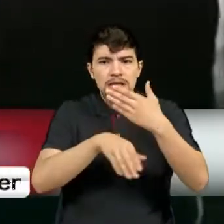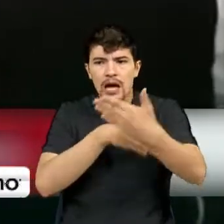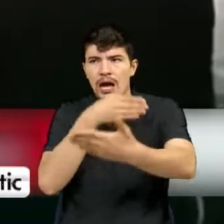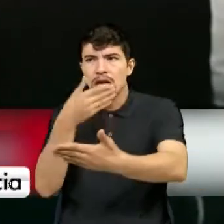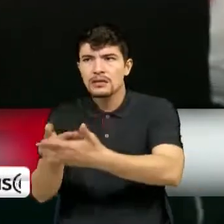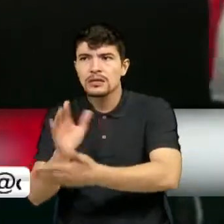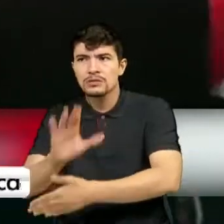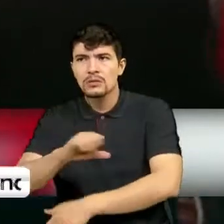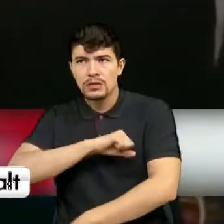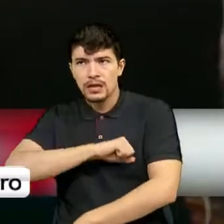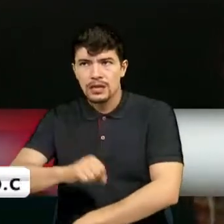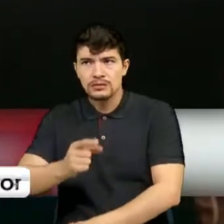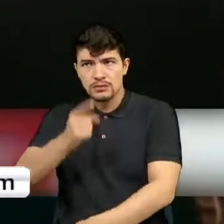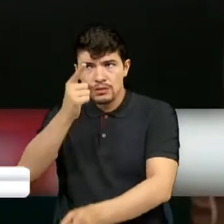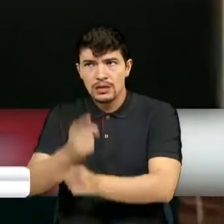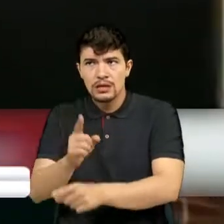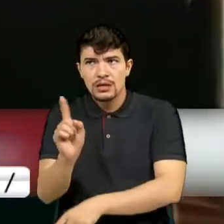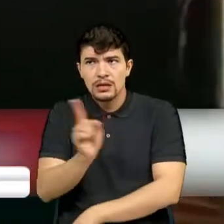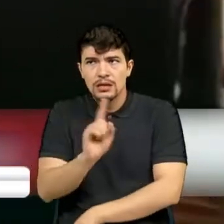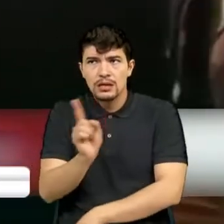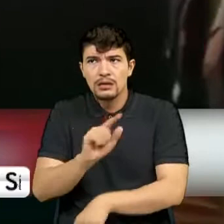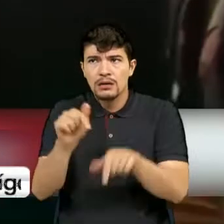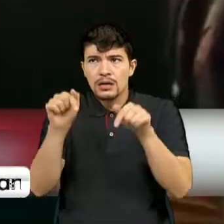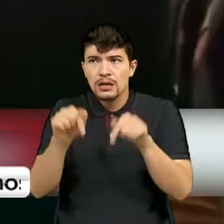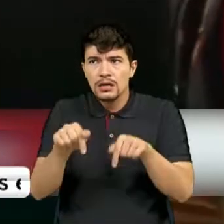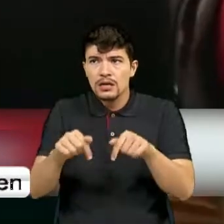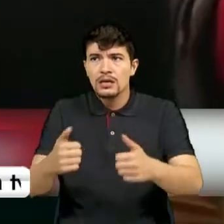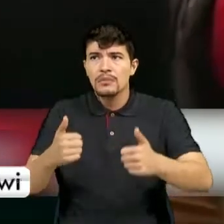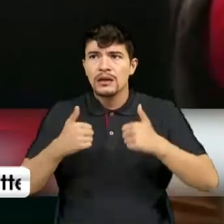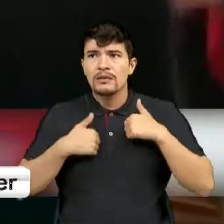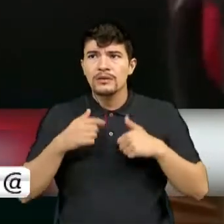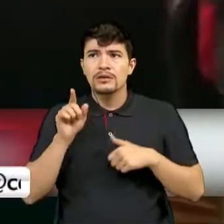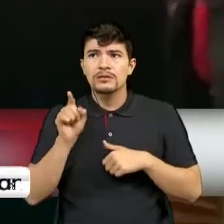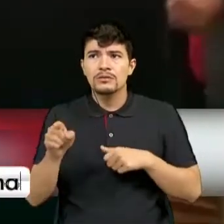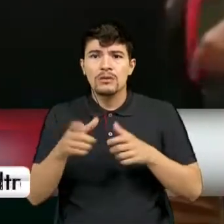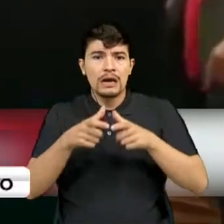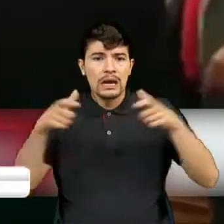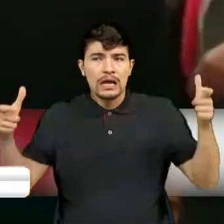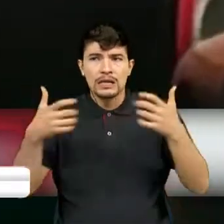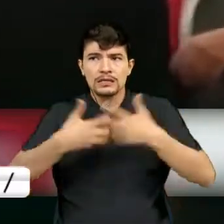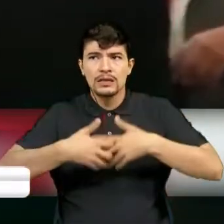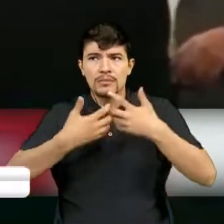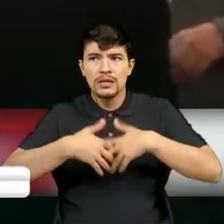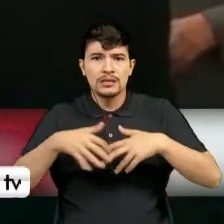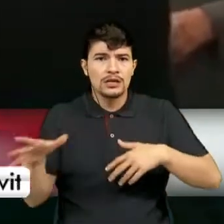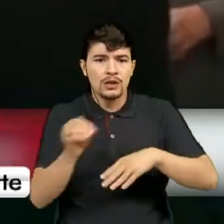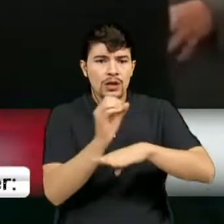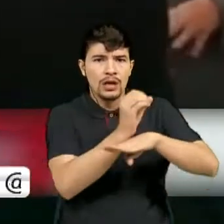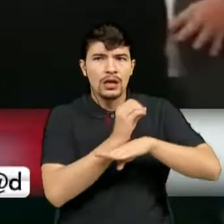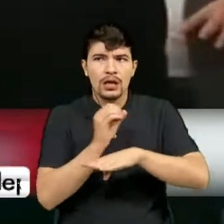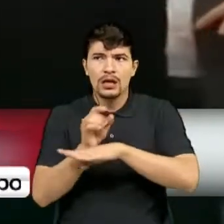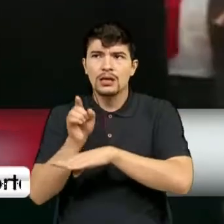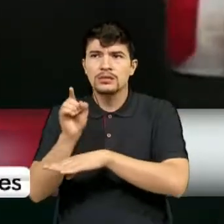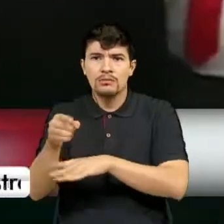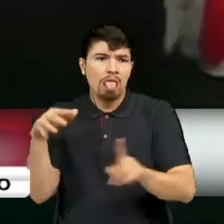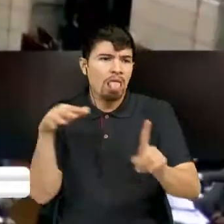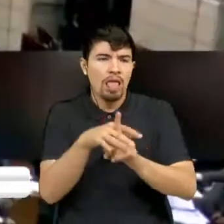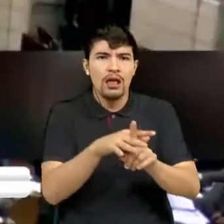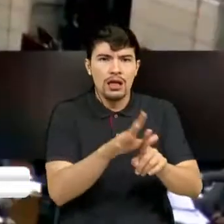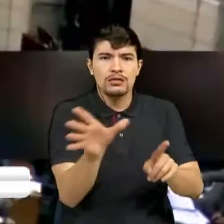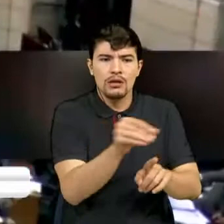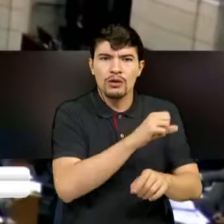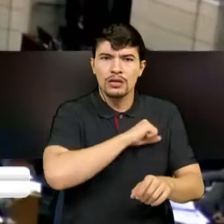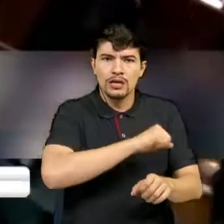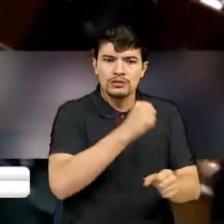en derecho tiene que ser. Y no aquí, que buscan beneficiar solamente a los grandes empresarios, a los gremios, en detrimento de los derechos de los trabajadores.